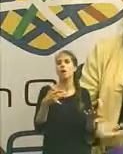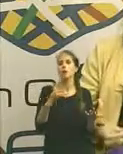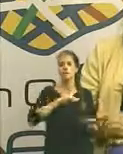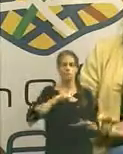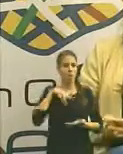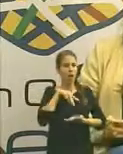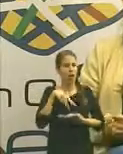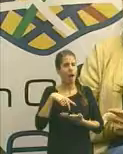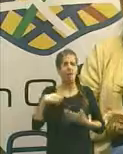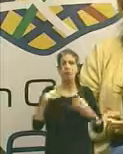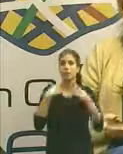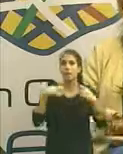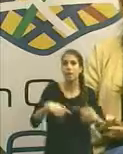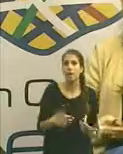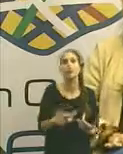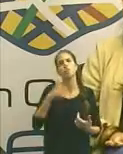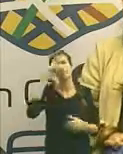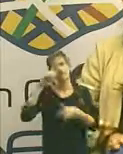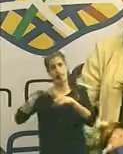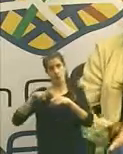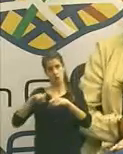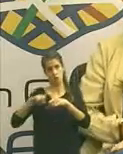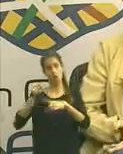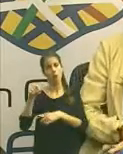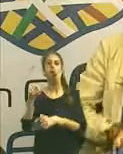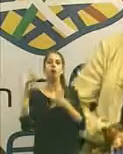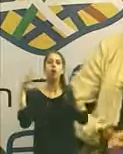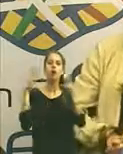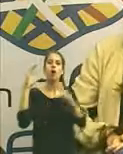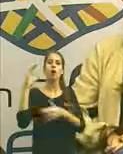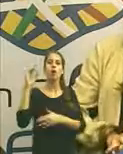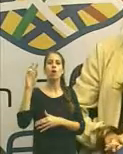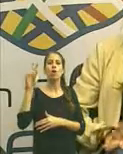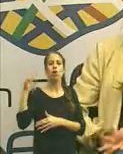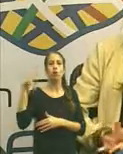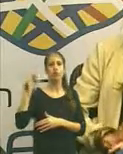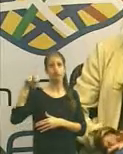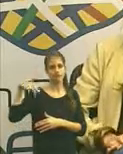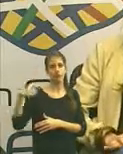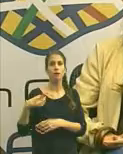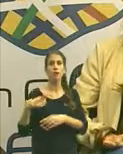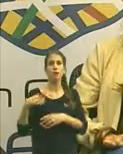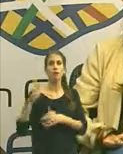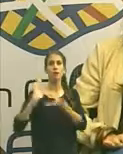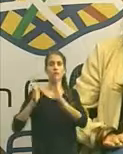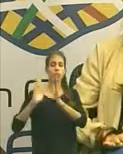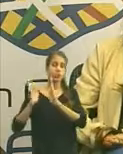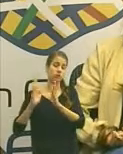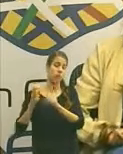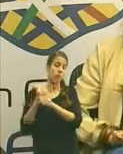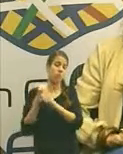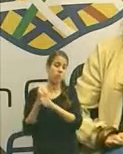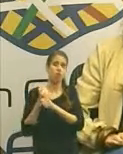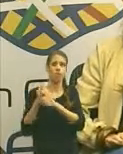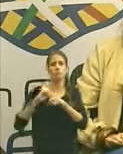perdidos, pues para eso está la psicóloga y hace coaching, que es una nueva disciplina dentro de las intervenciones asistidas